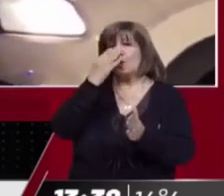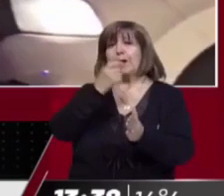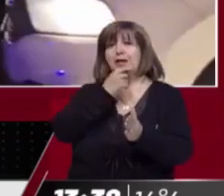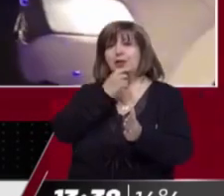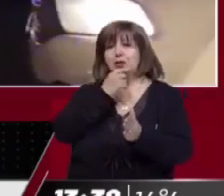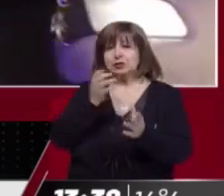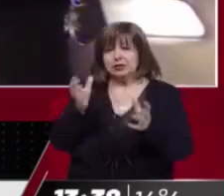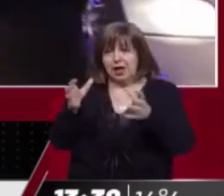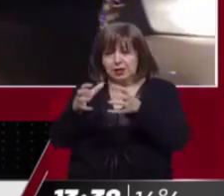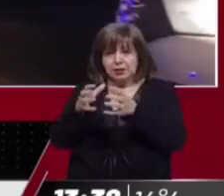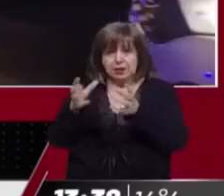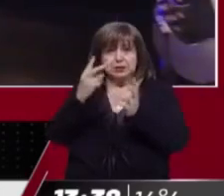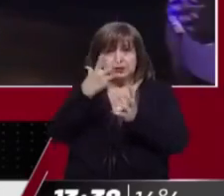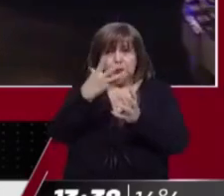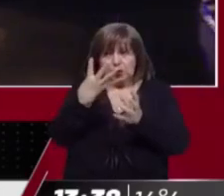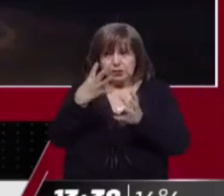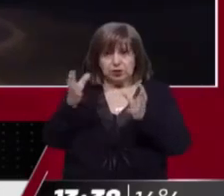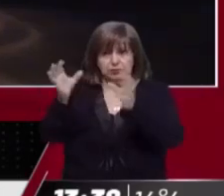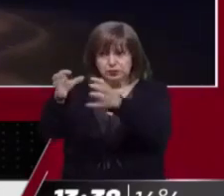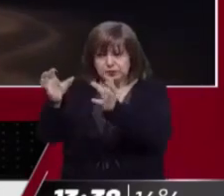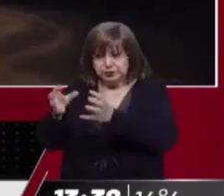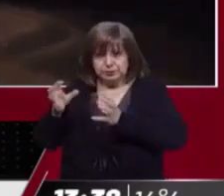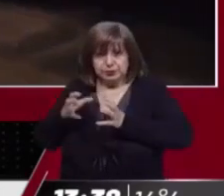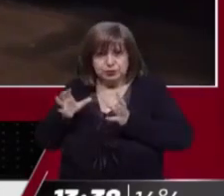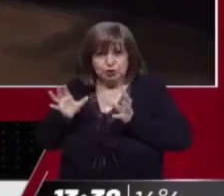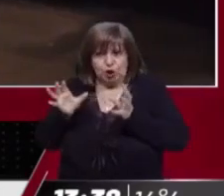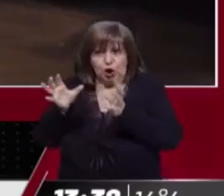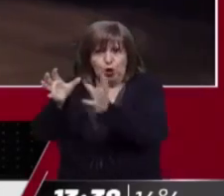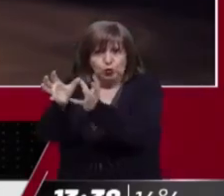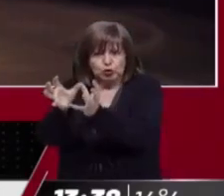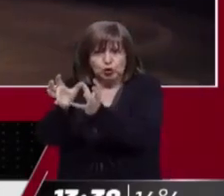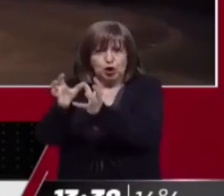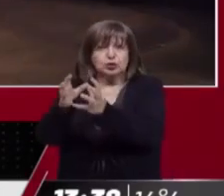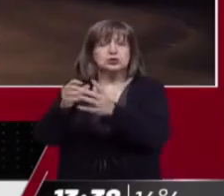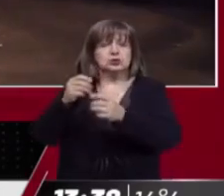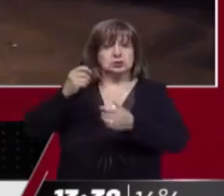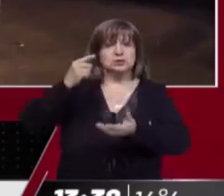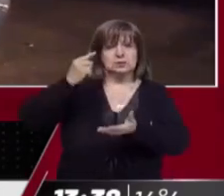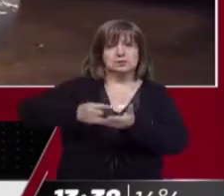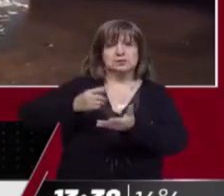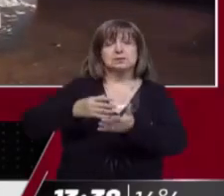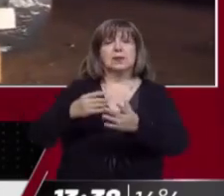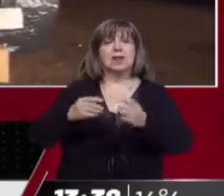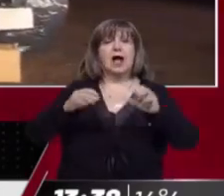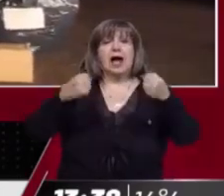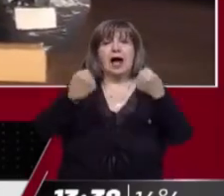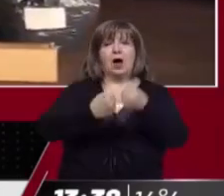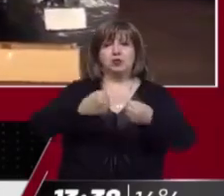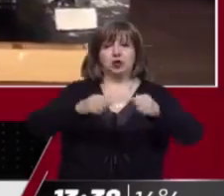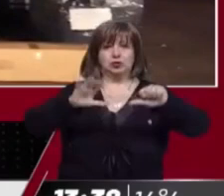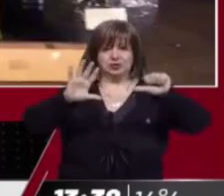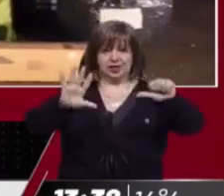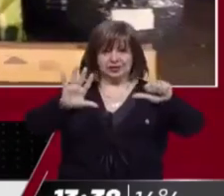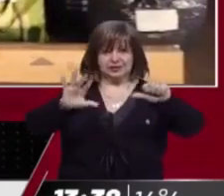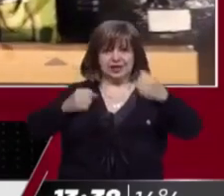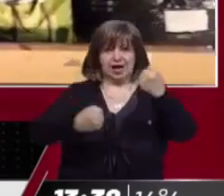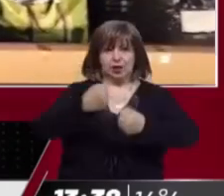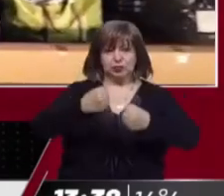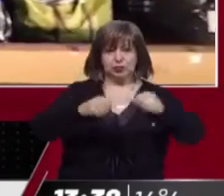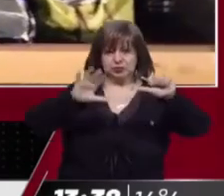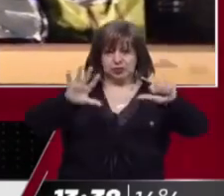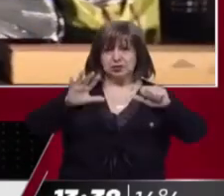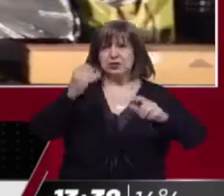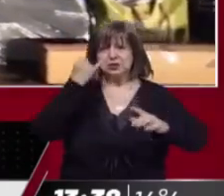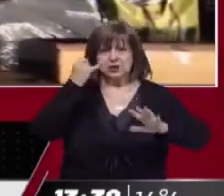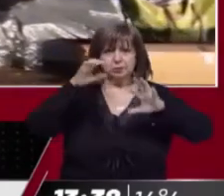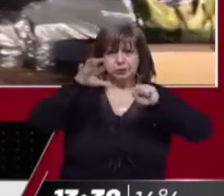Mendoza. No es poco lo que se ha encontrado en este hallazgo y estos también seis vehículos que ya están bajo la órbita judicial y